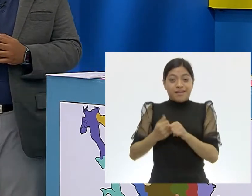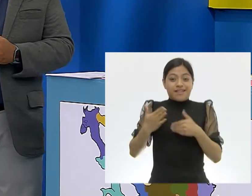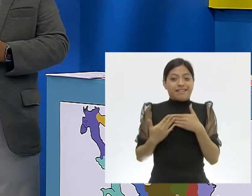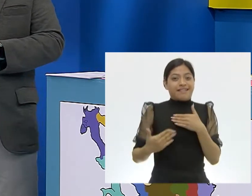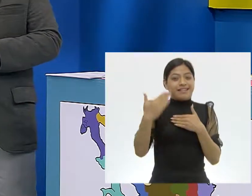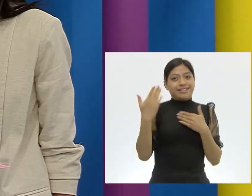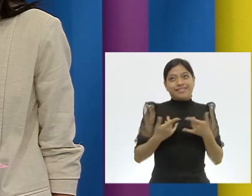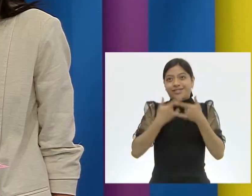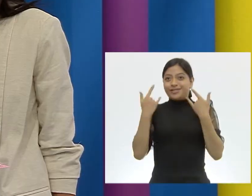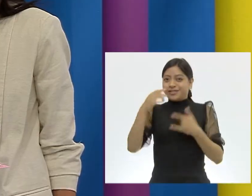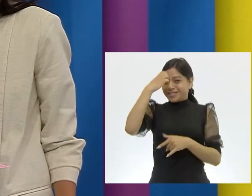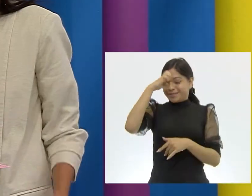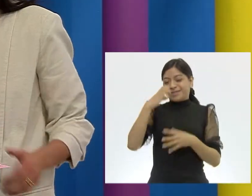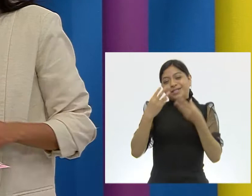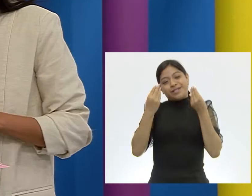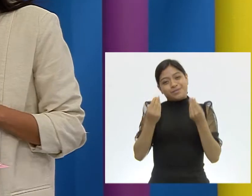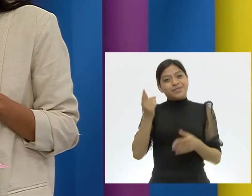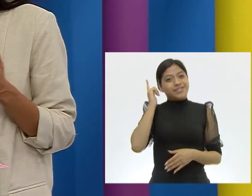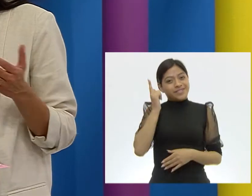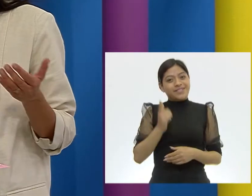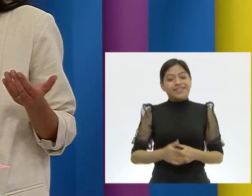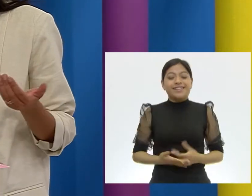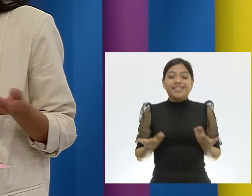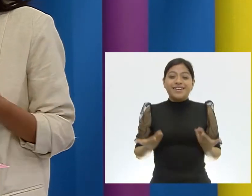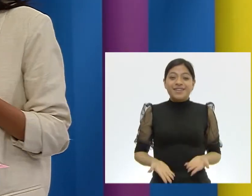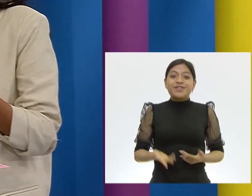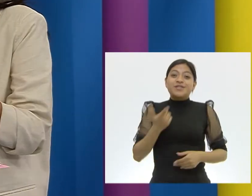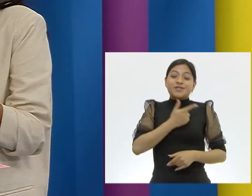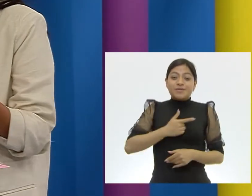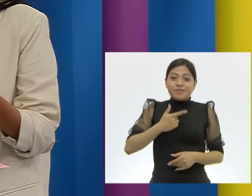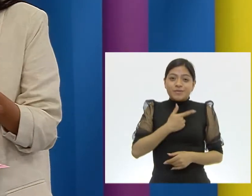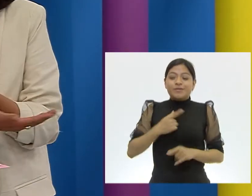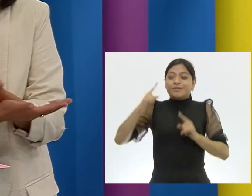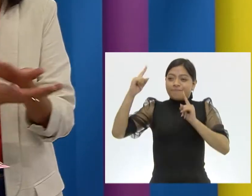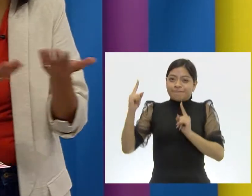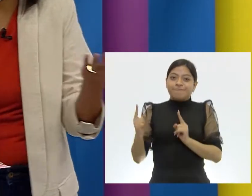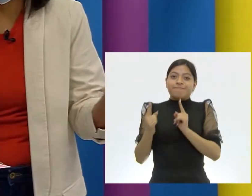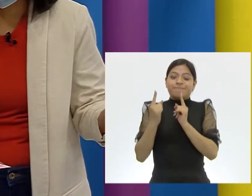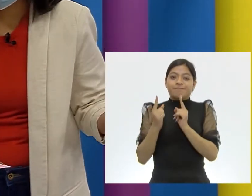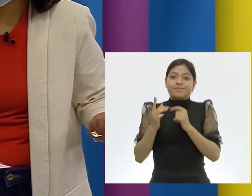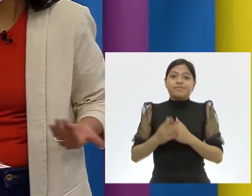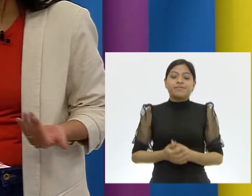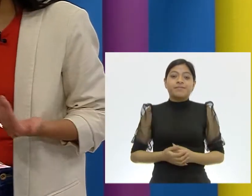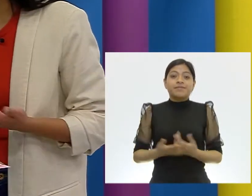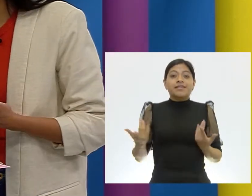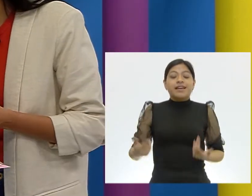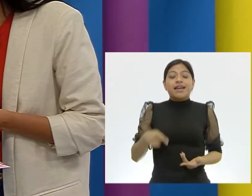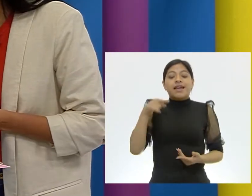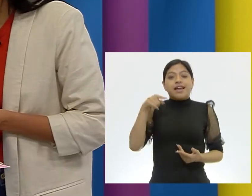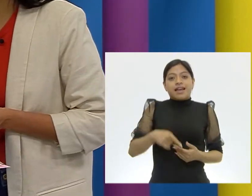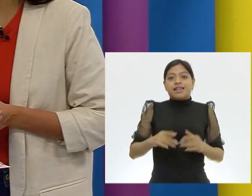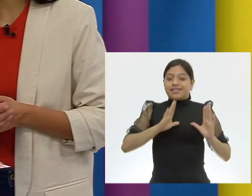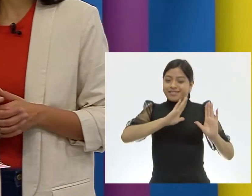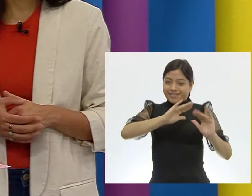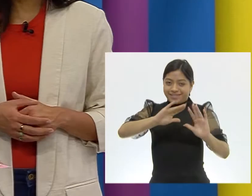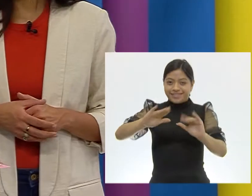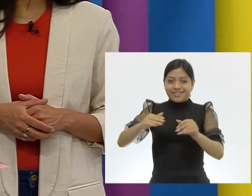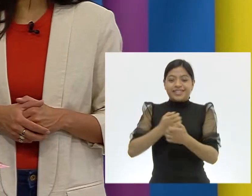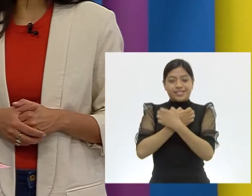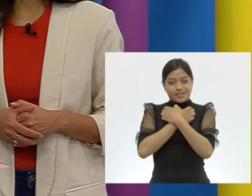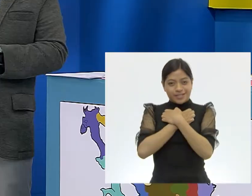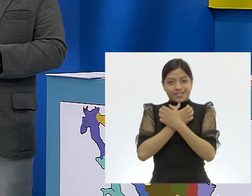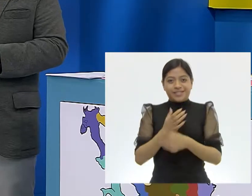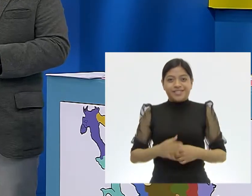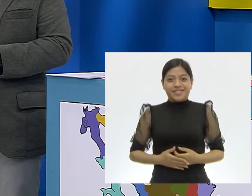experiencias. Ojalá que sí. Y tenemos mucho gusto en reencontrarnos en este espacio educativo. Así